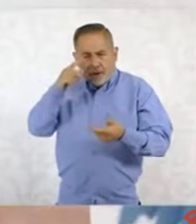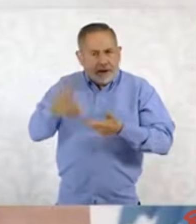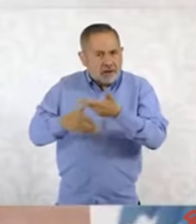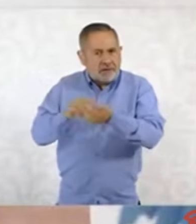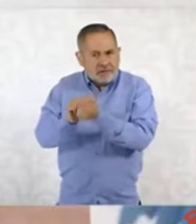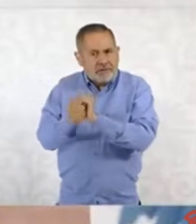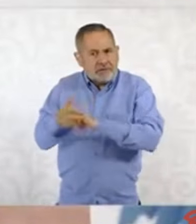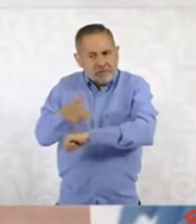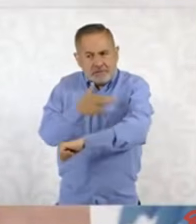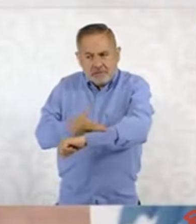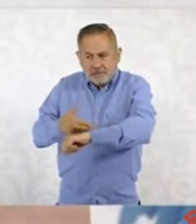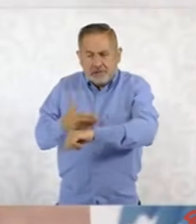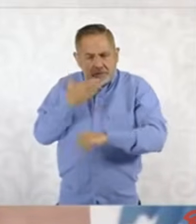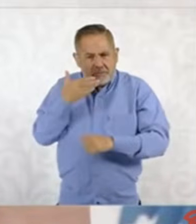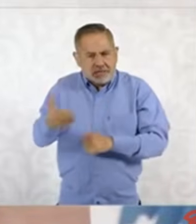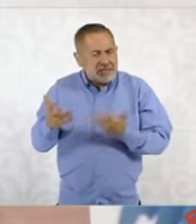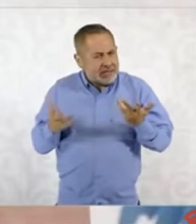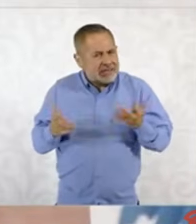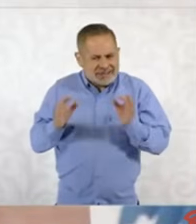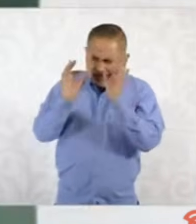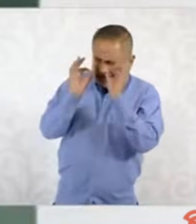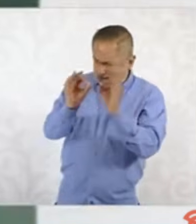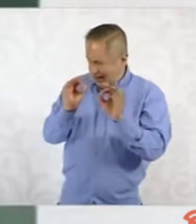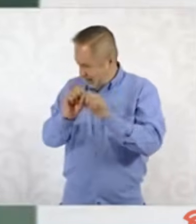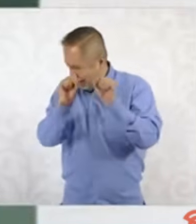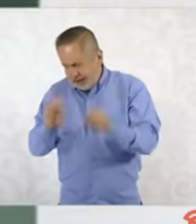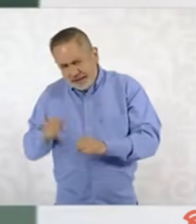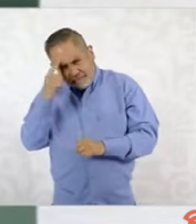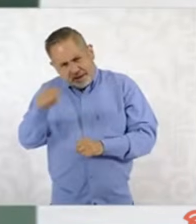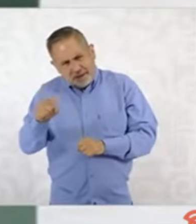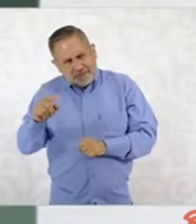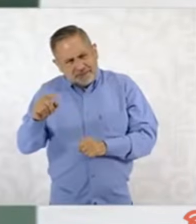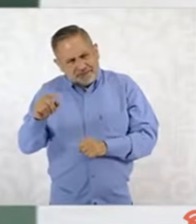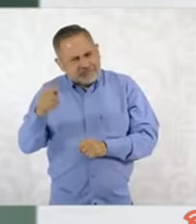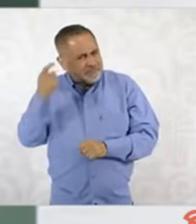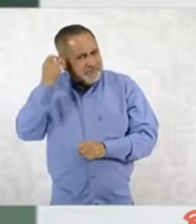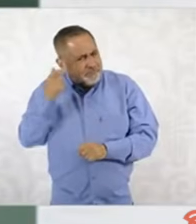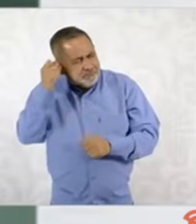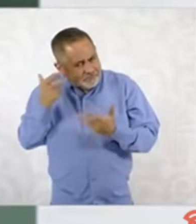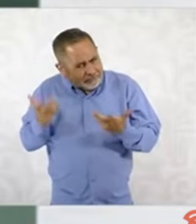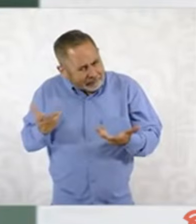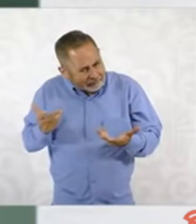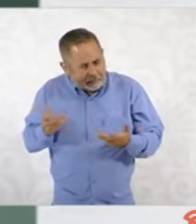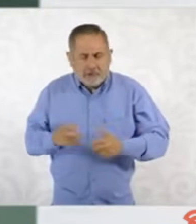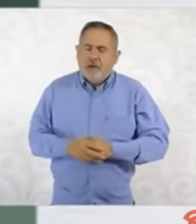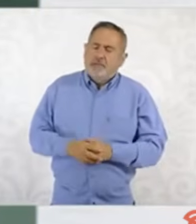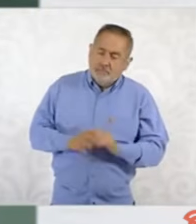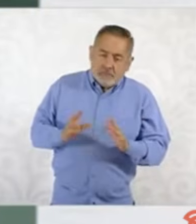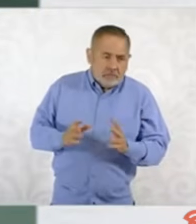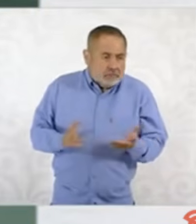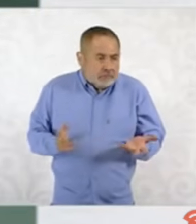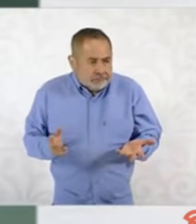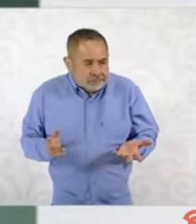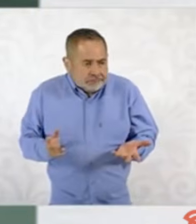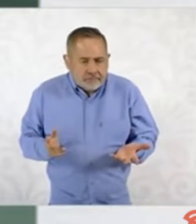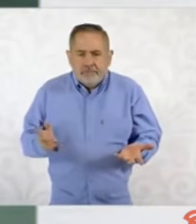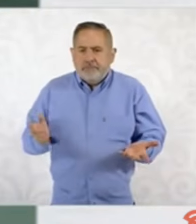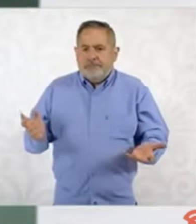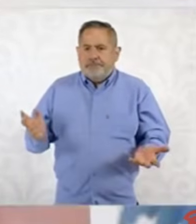solidaria de nuestro sistema de pensiones. A ver, también dicen por ahí que nosotros